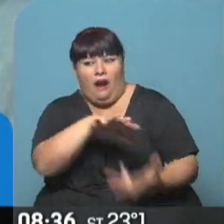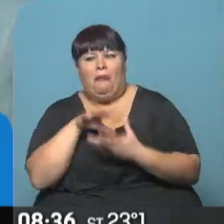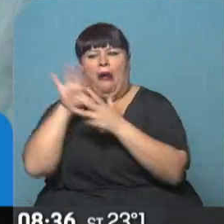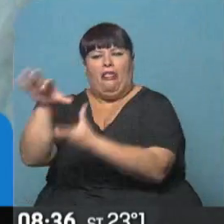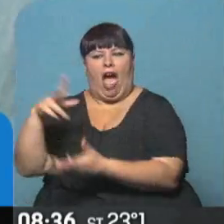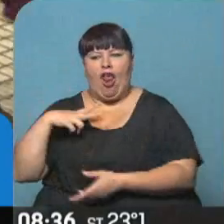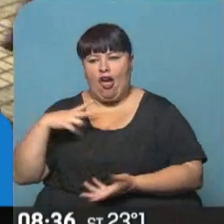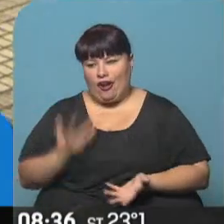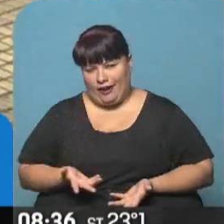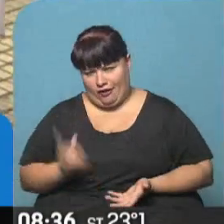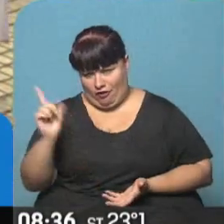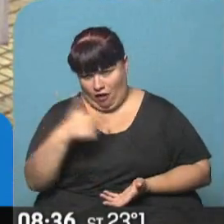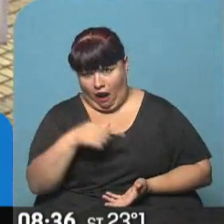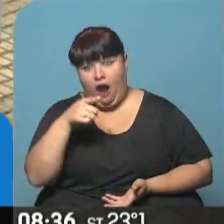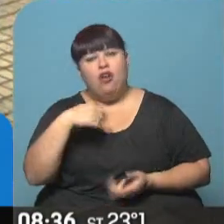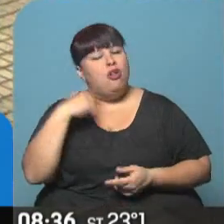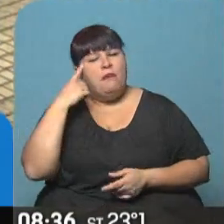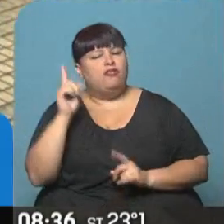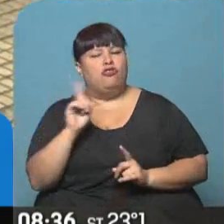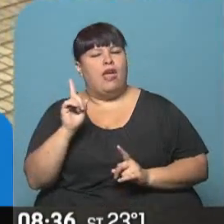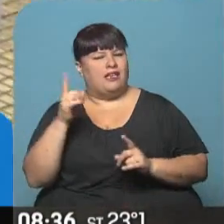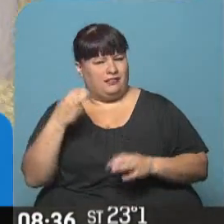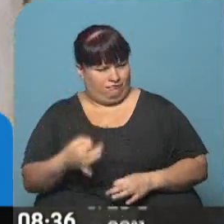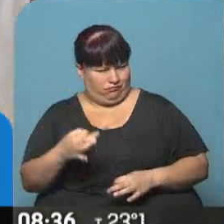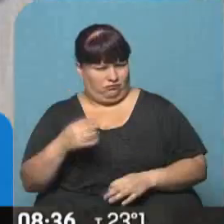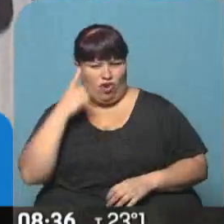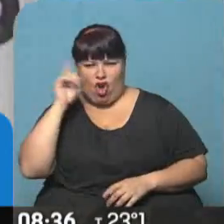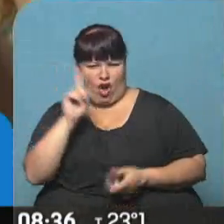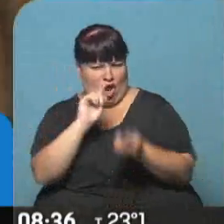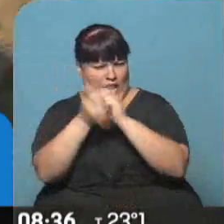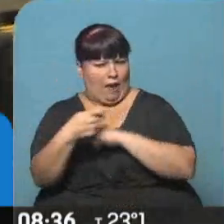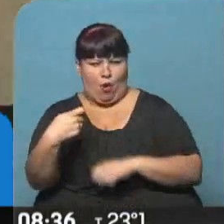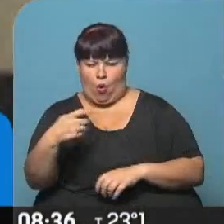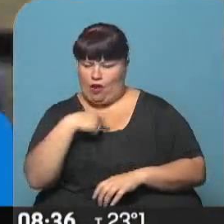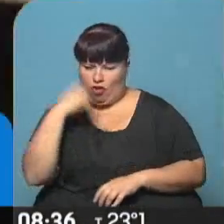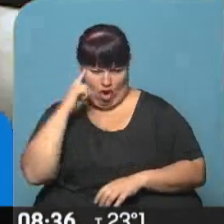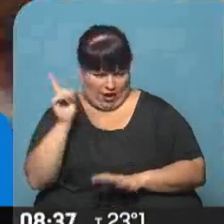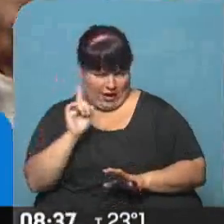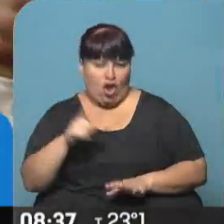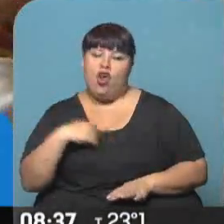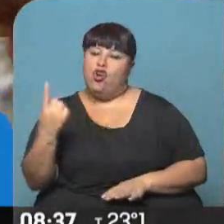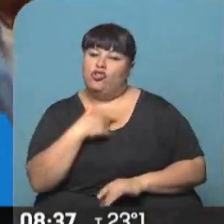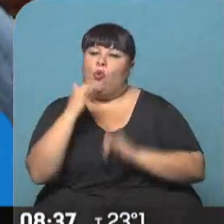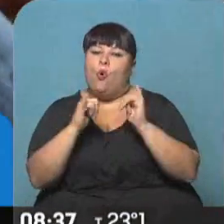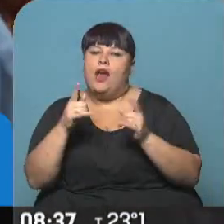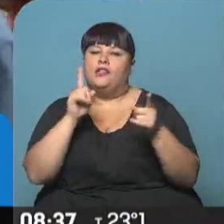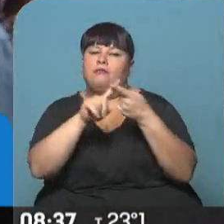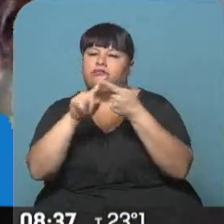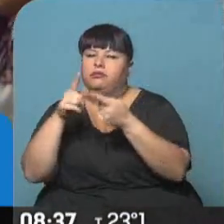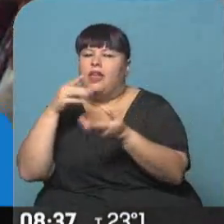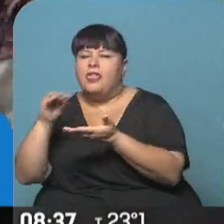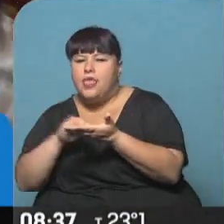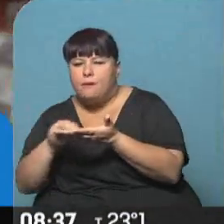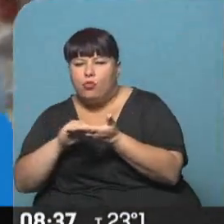para dárselo a los ricos. Yo creo que todavía no está dado que vaya a pasar esta reforma previsional. Nosotros estamos hablando con varios